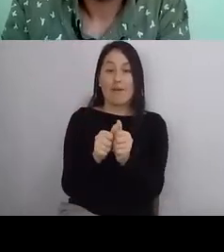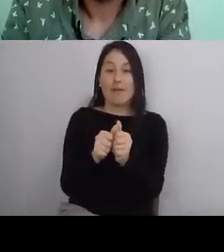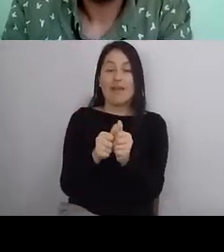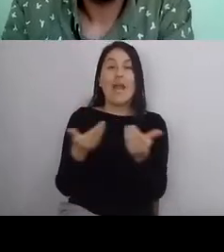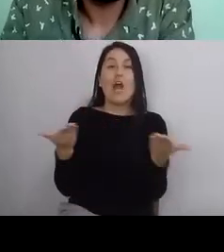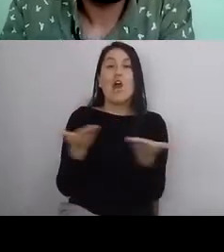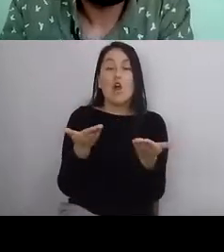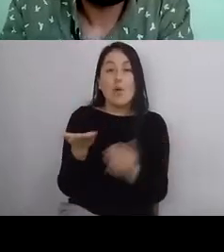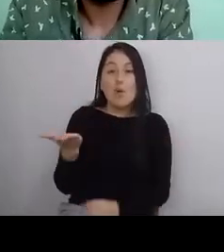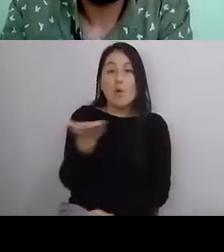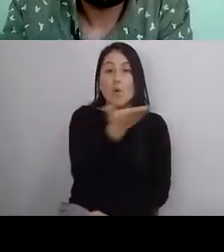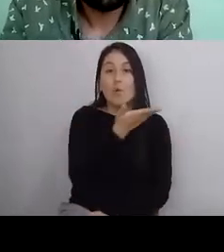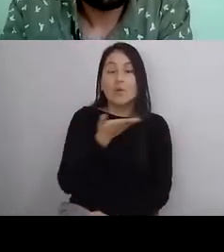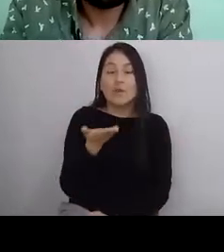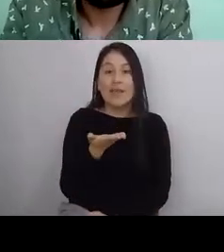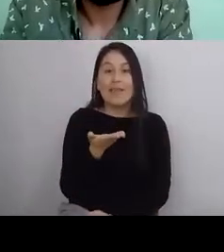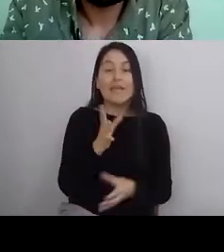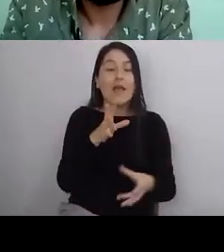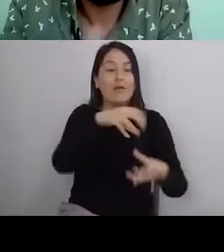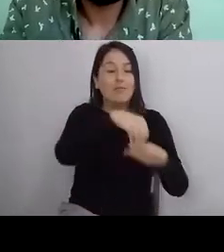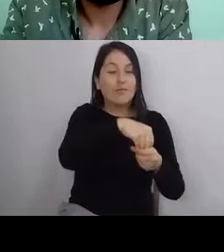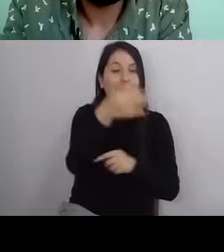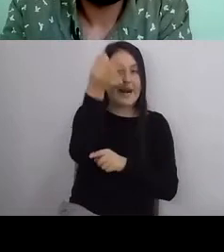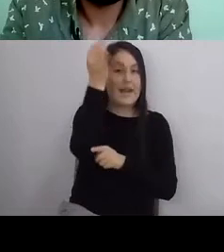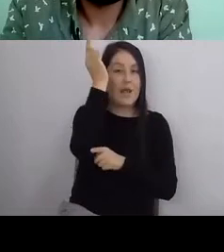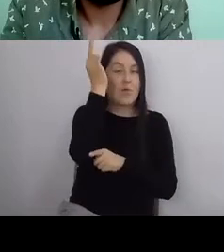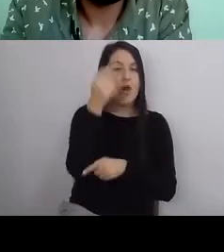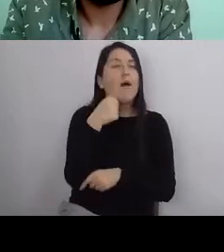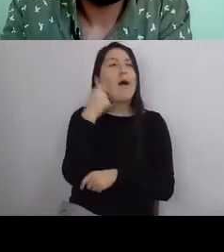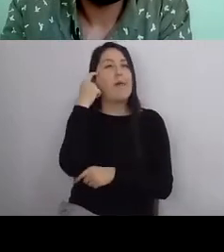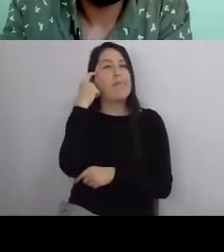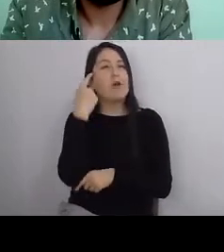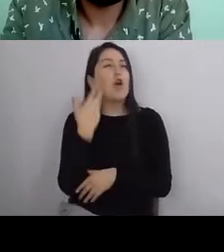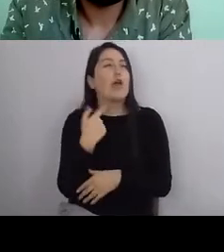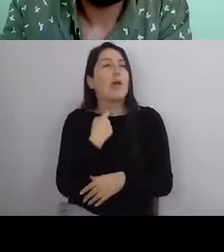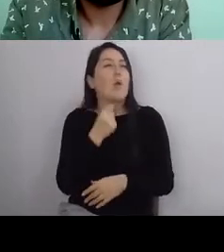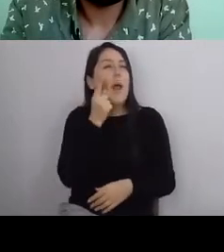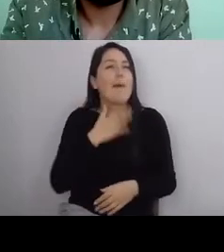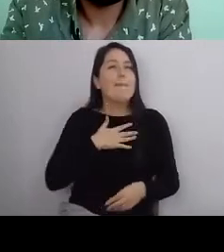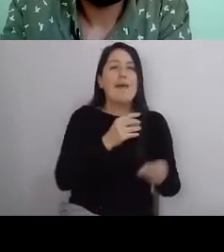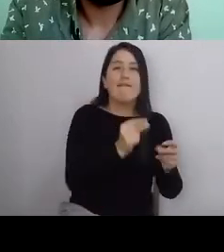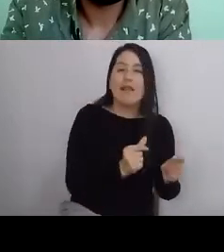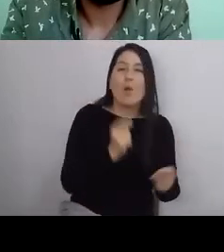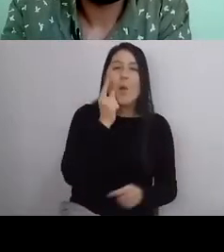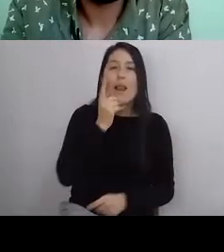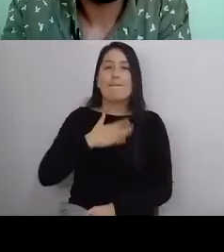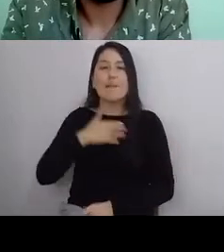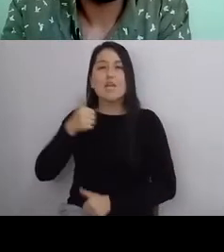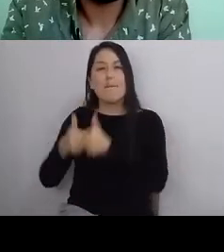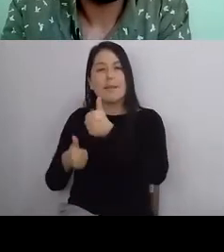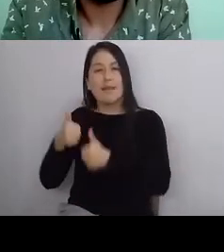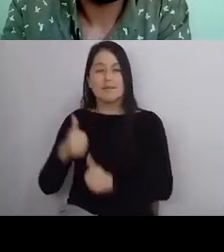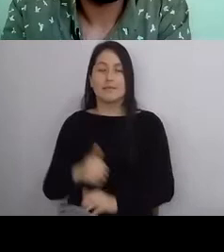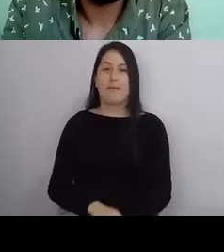cómo ustedes estuvieron en esa reunión y vayan aplicando estos conceptos que vamos desarrollando, ¿ya? Pasemos a la siguiente lámina.